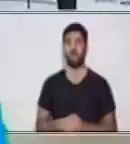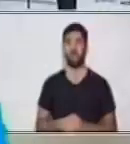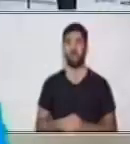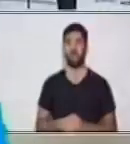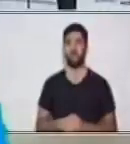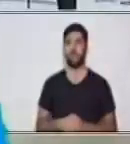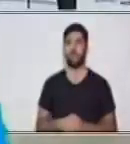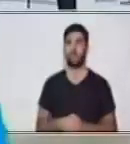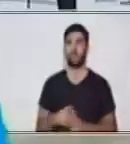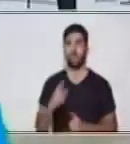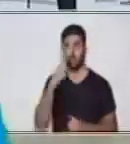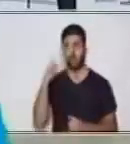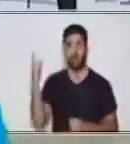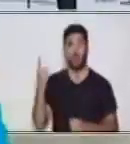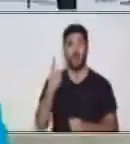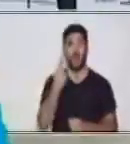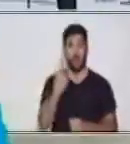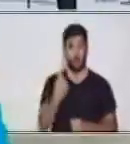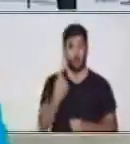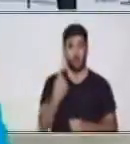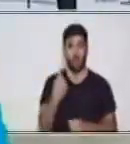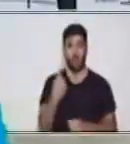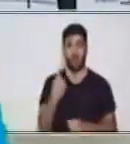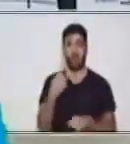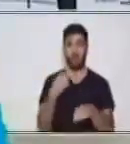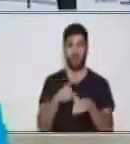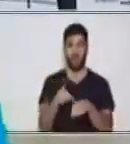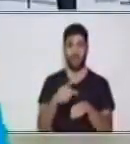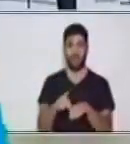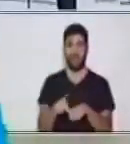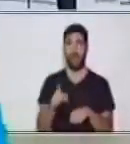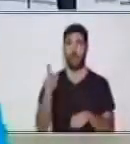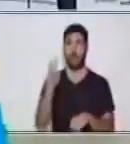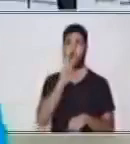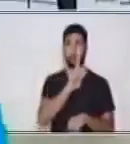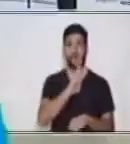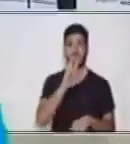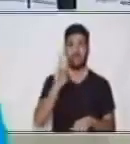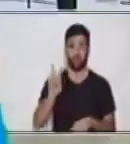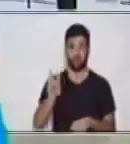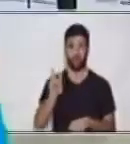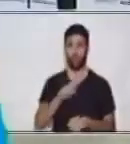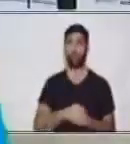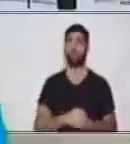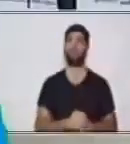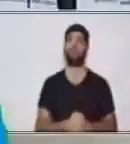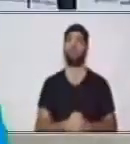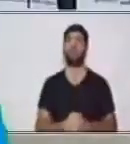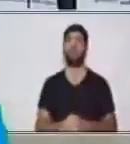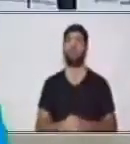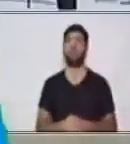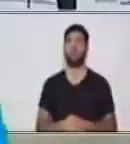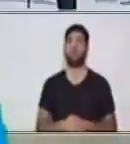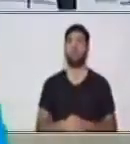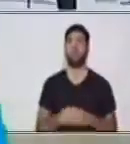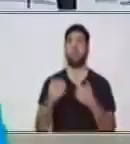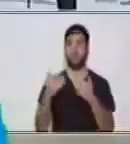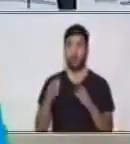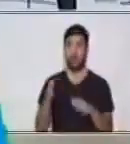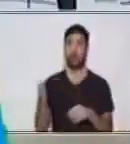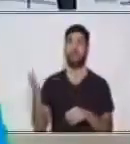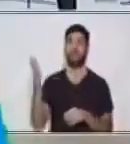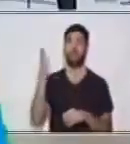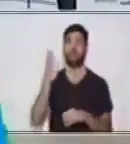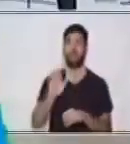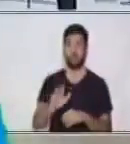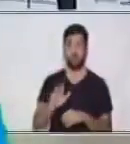a la 1, que ya estamos hablando de una PM, tenemos 22, uno más. Luego, después de esa